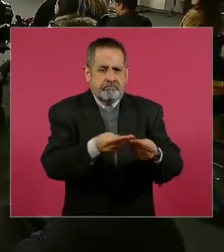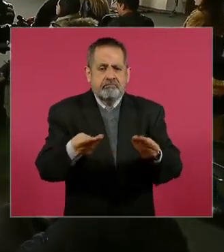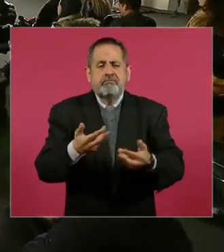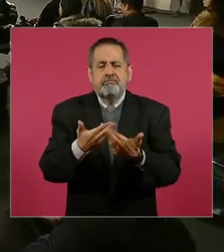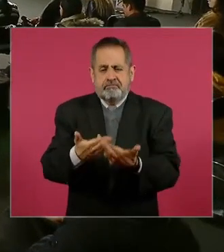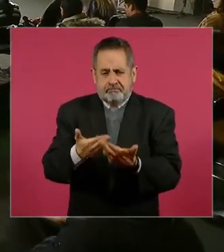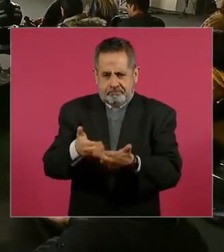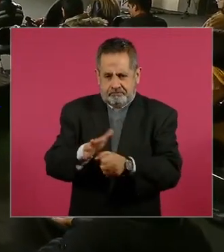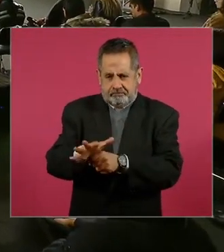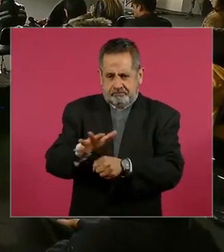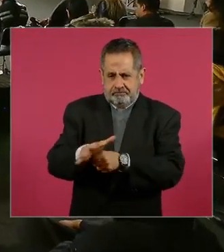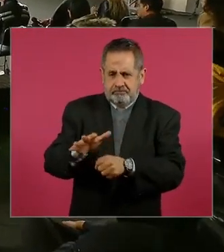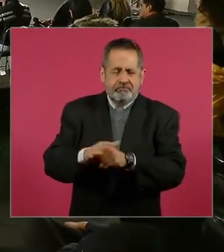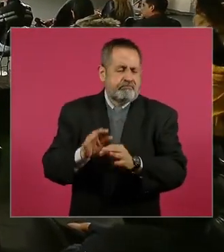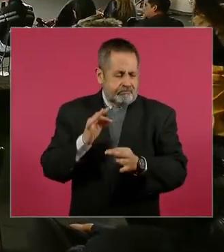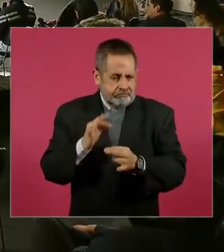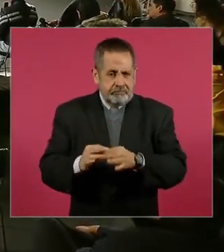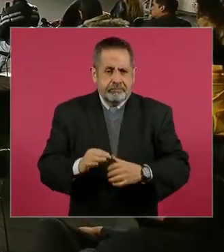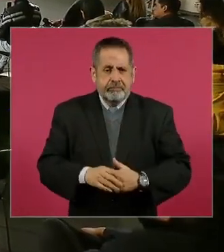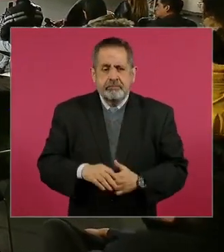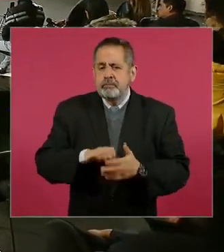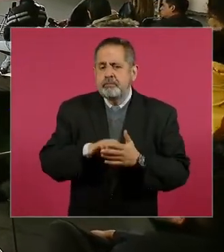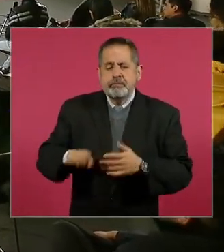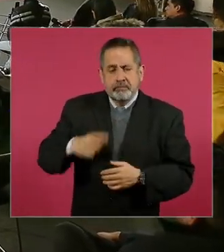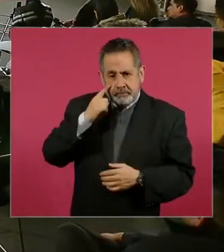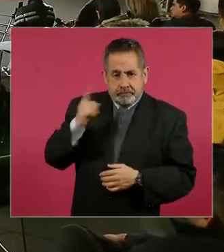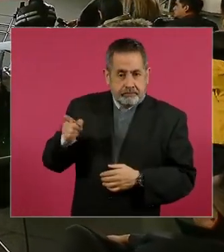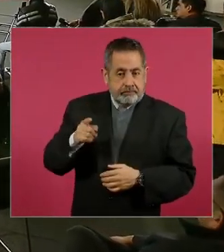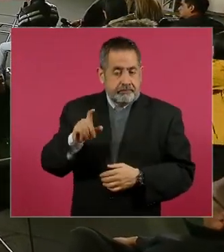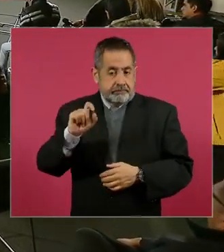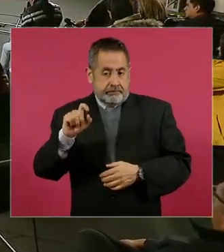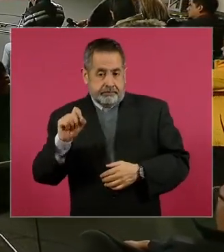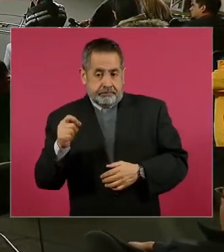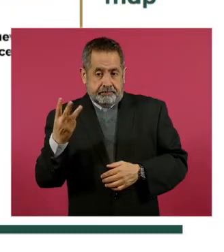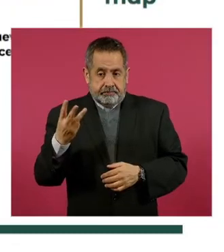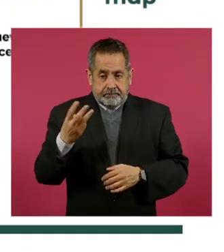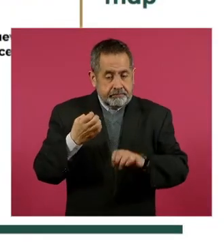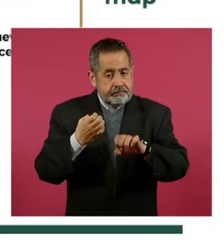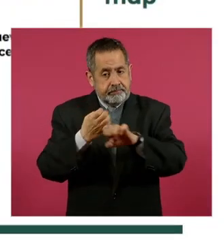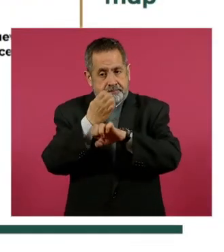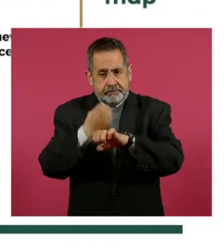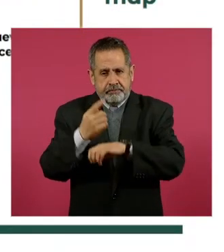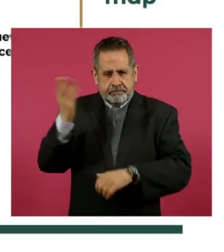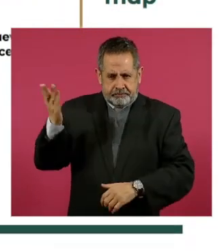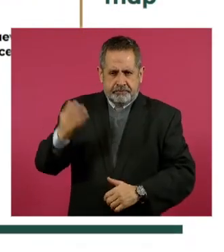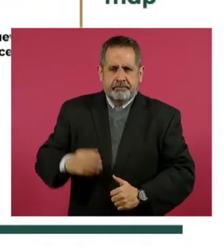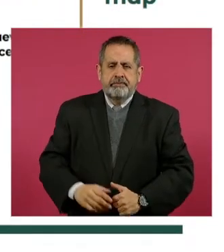Esto, por ejemplo, en 23 estados